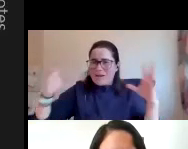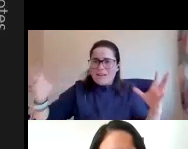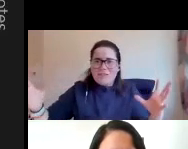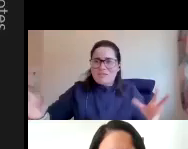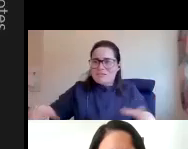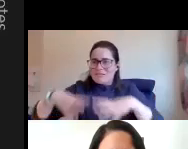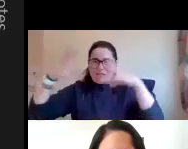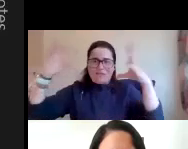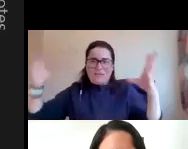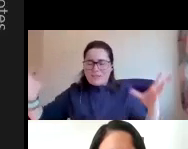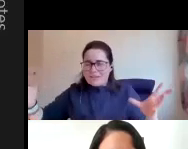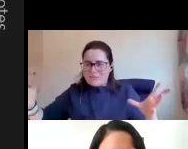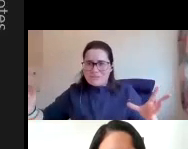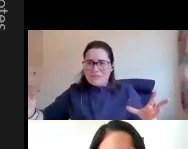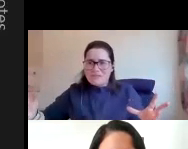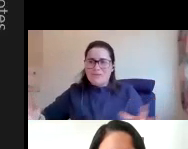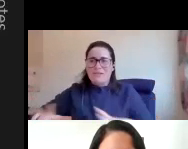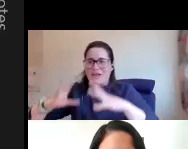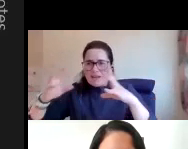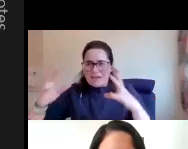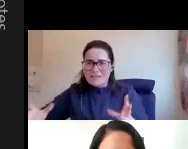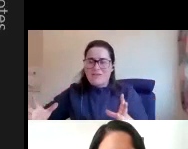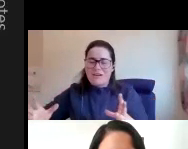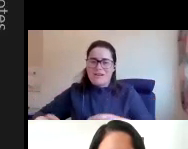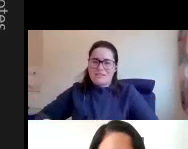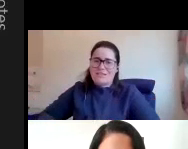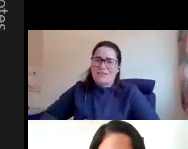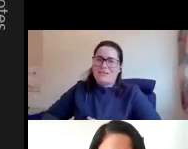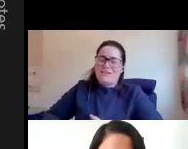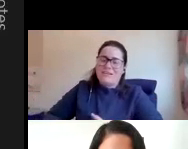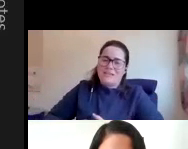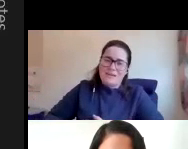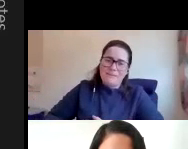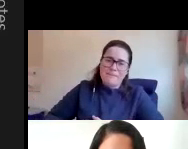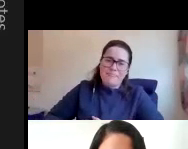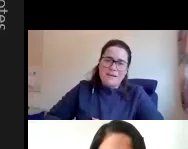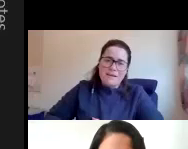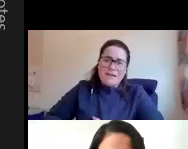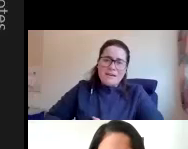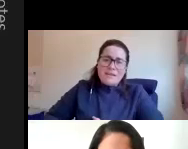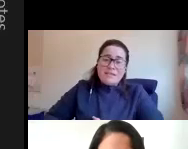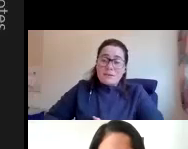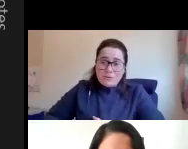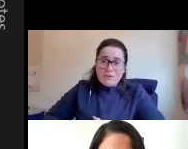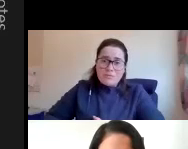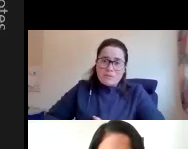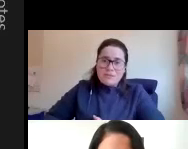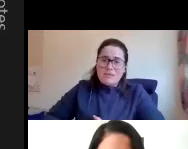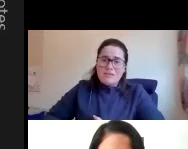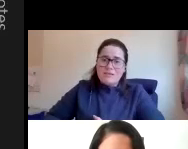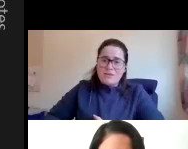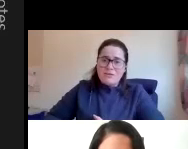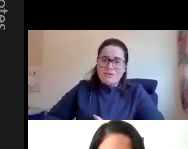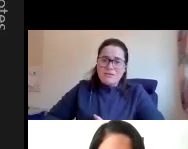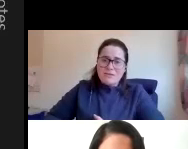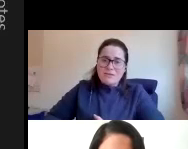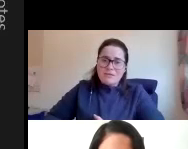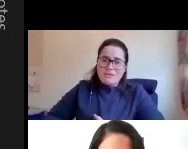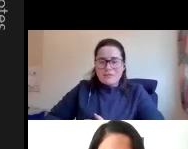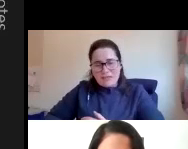está ordenando, se están tratando de tener respuestas desordenadas y no al alcance que debería ser. Segundo, los procesos de